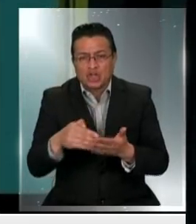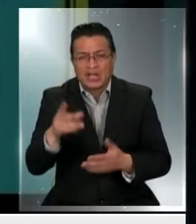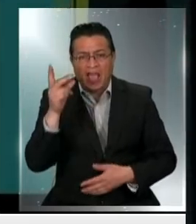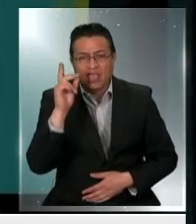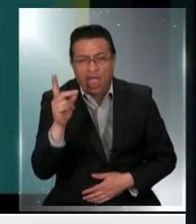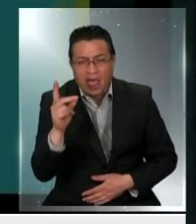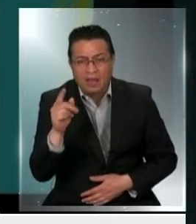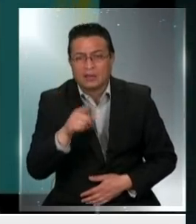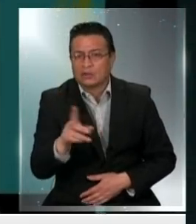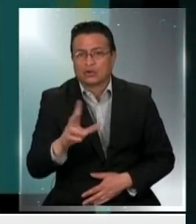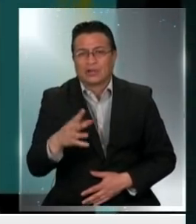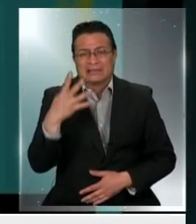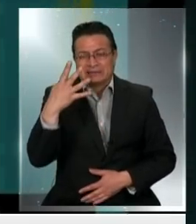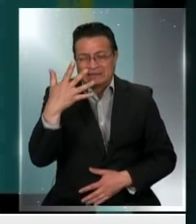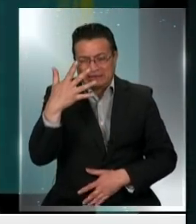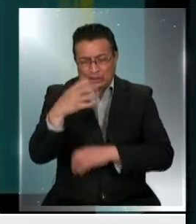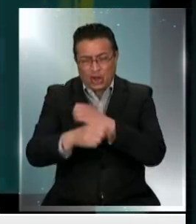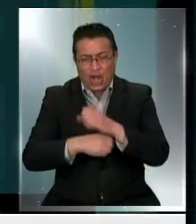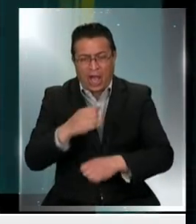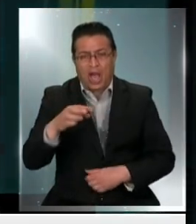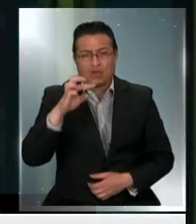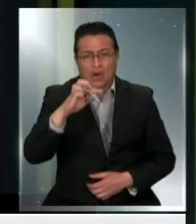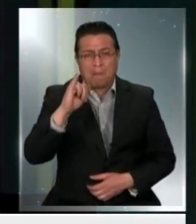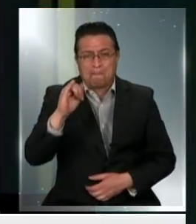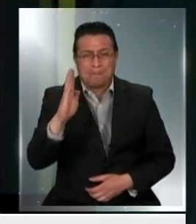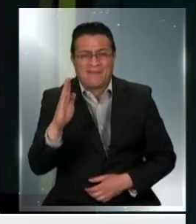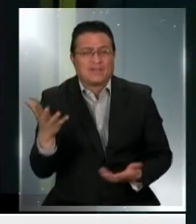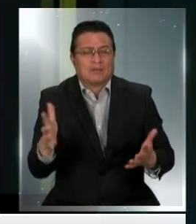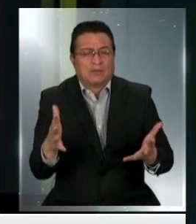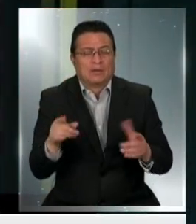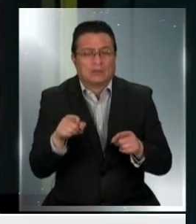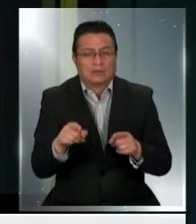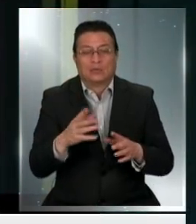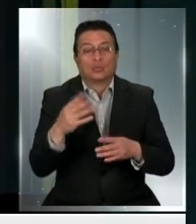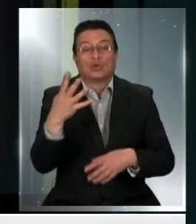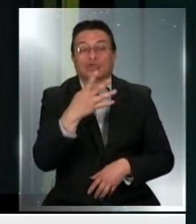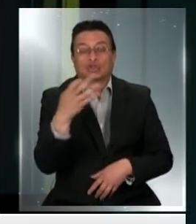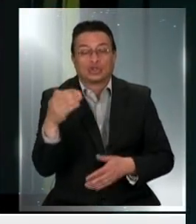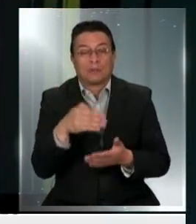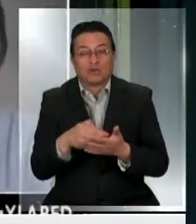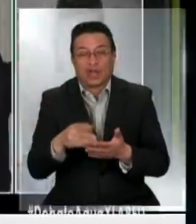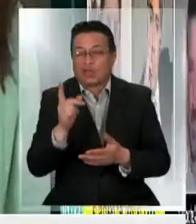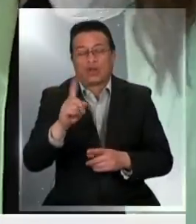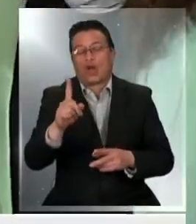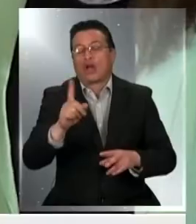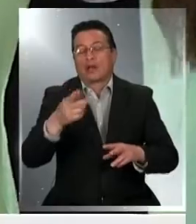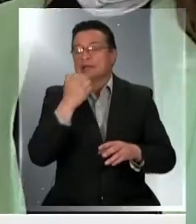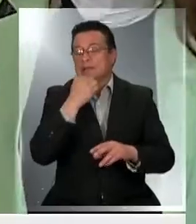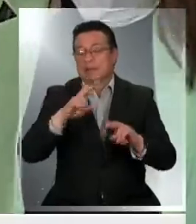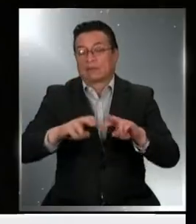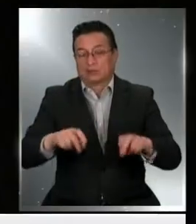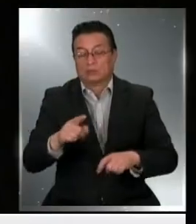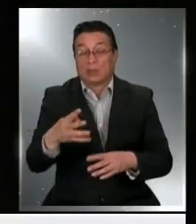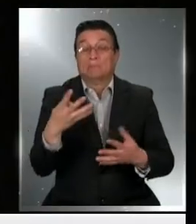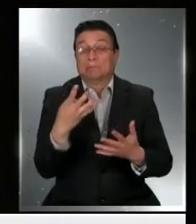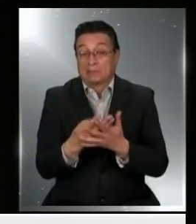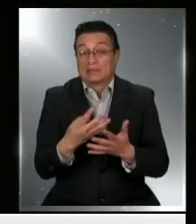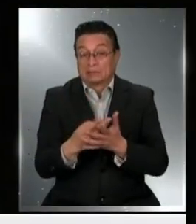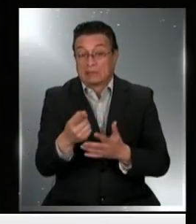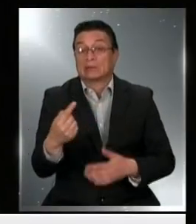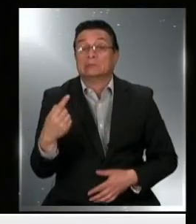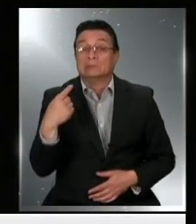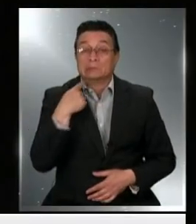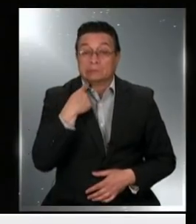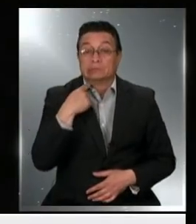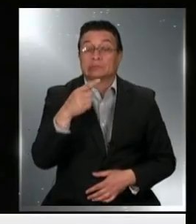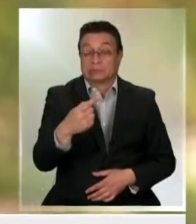400.000 millones de dólares. Son 5 años del presupuesto de la nación. 400 millones de dólares. Revísalo. Las matemáticas se han convertido en un